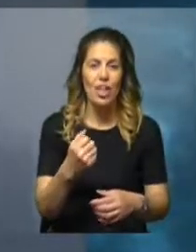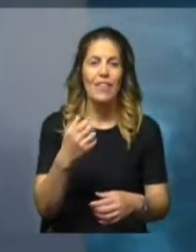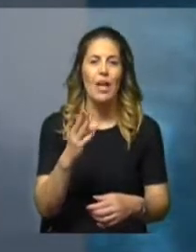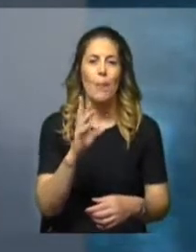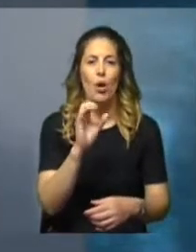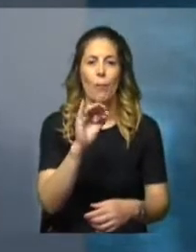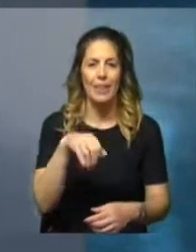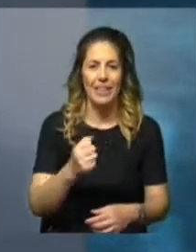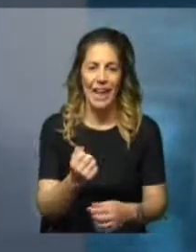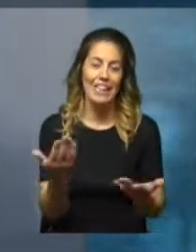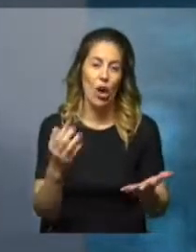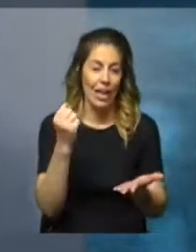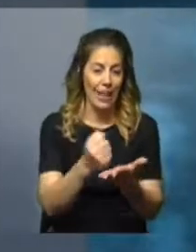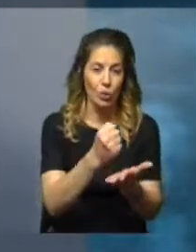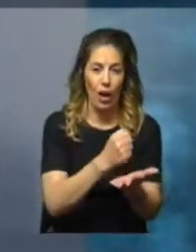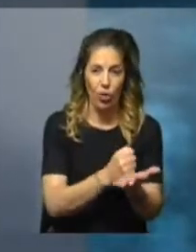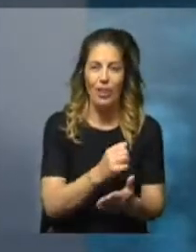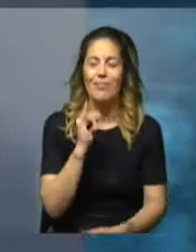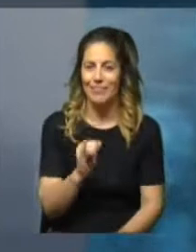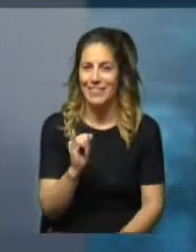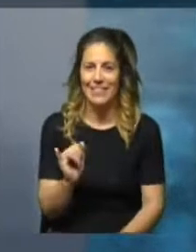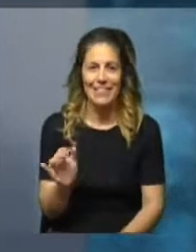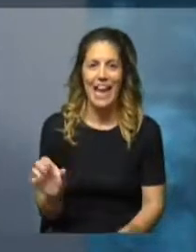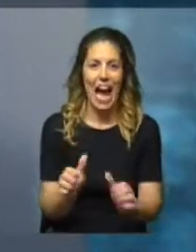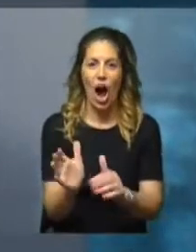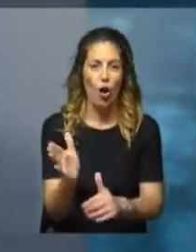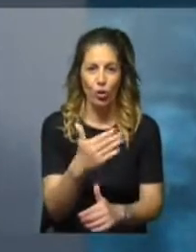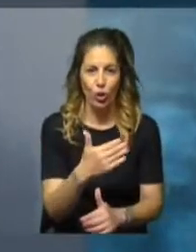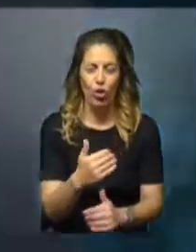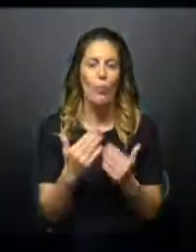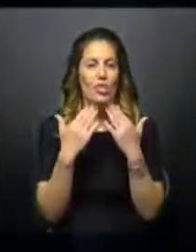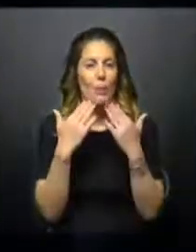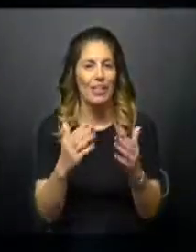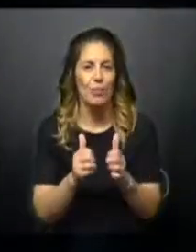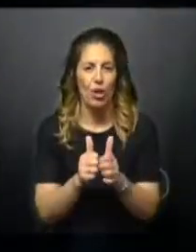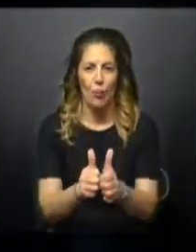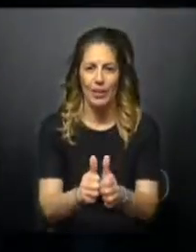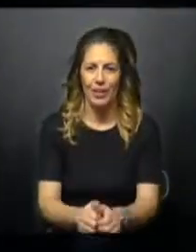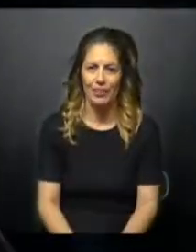todos los kioscos Bueno gracias por acompañarnos